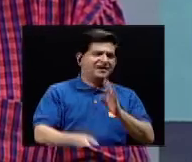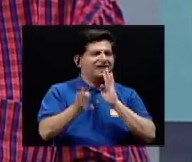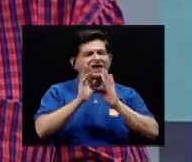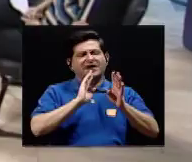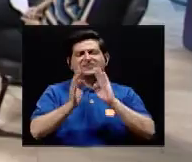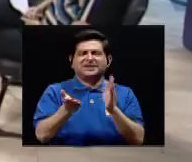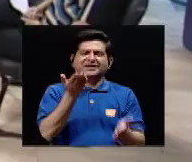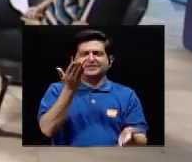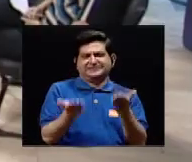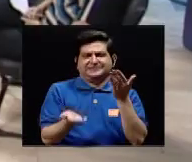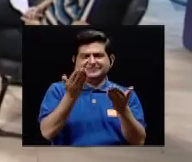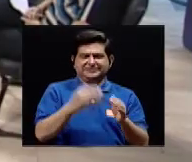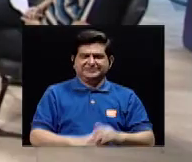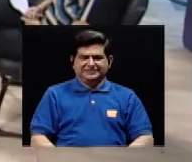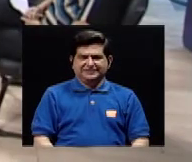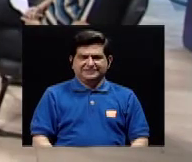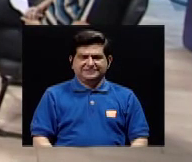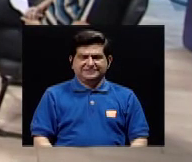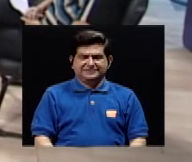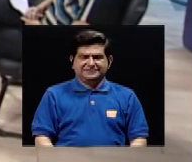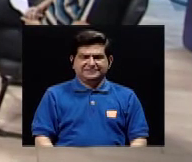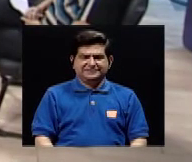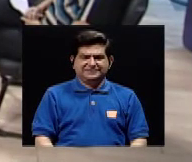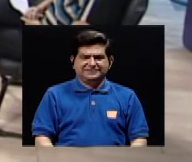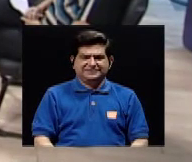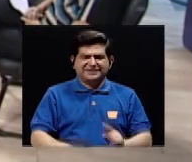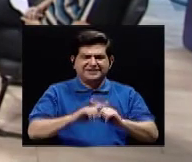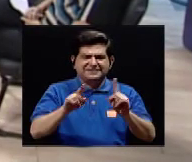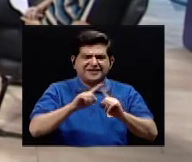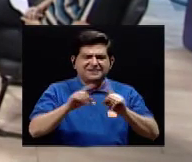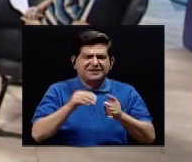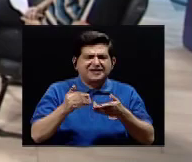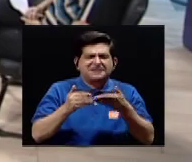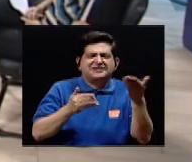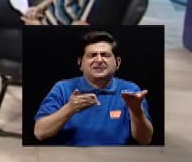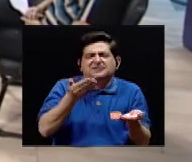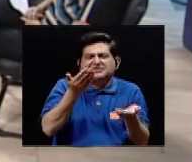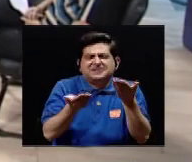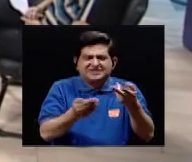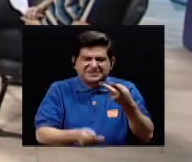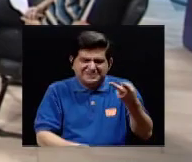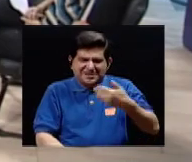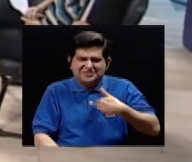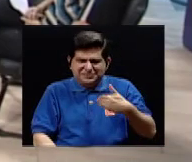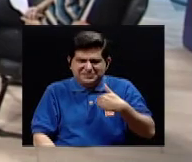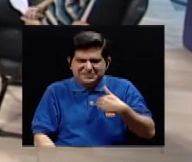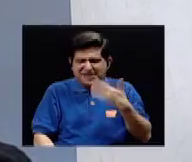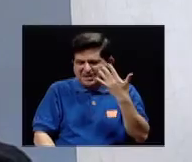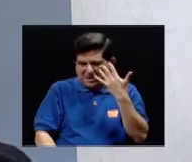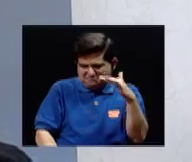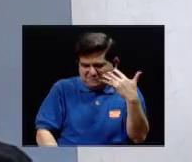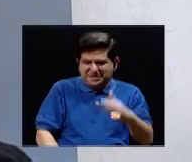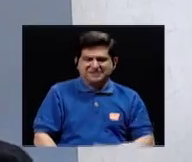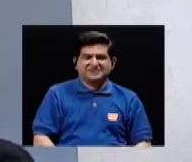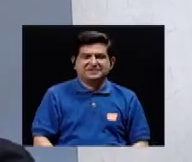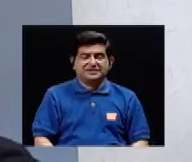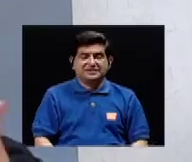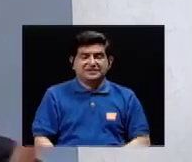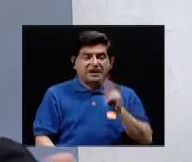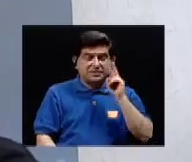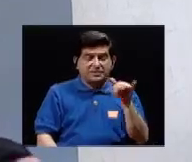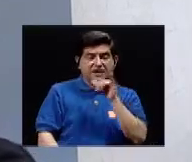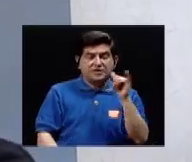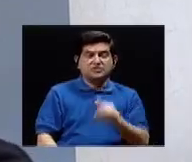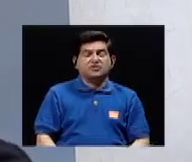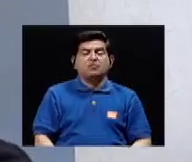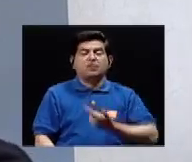de hablar un poco de uno que otro colochillo que tenemos los dos en común y un poco